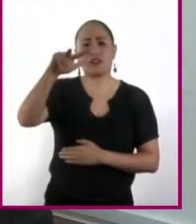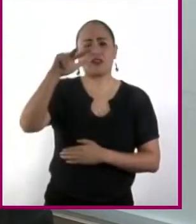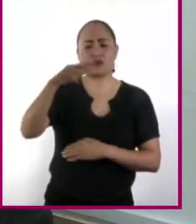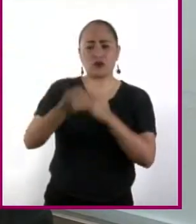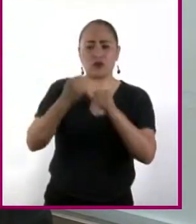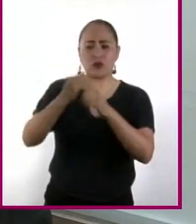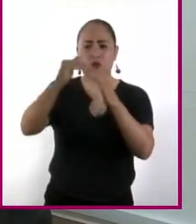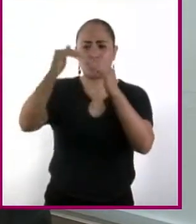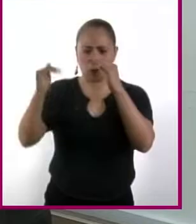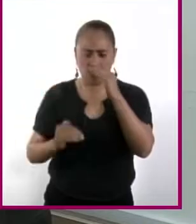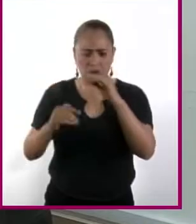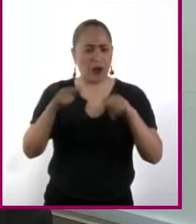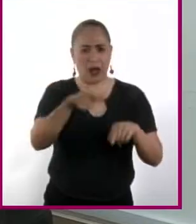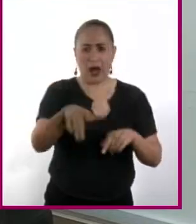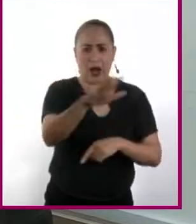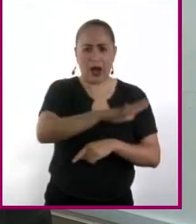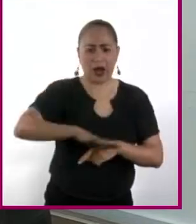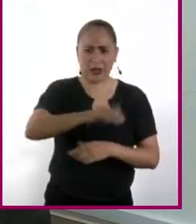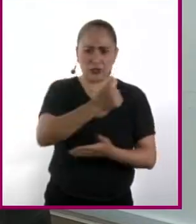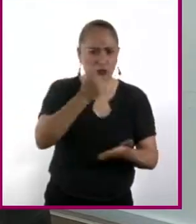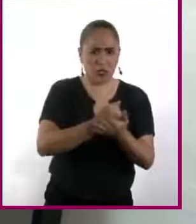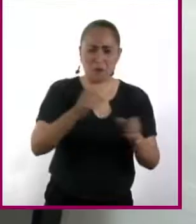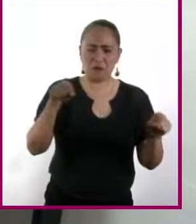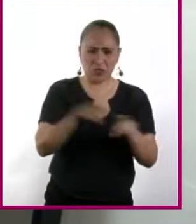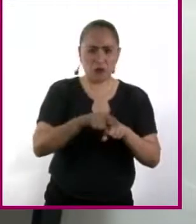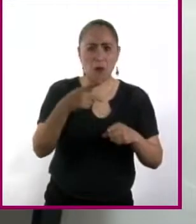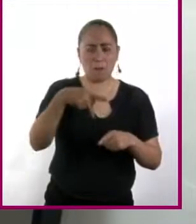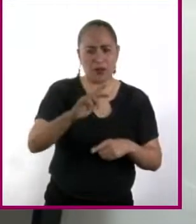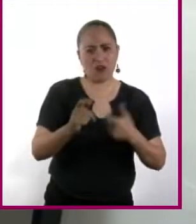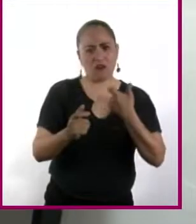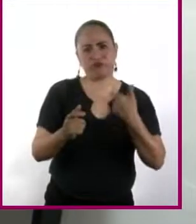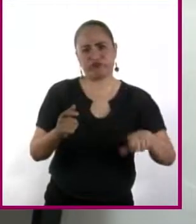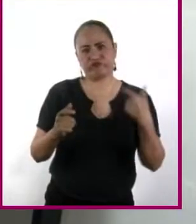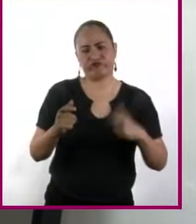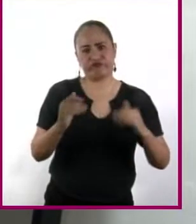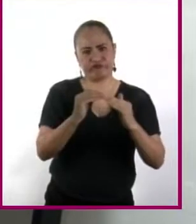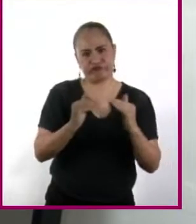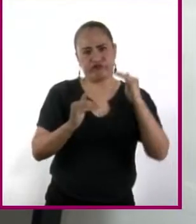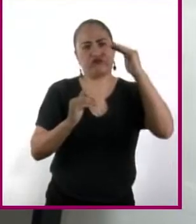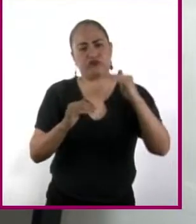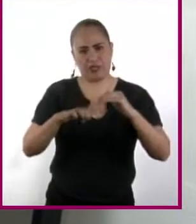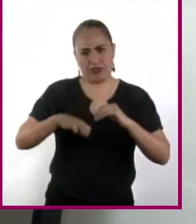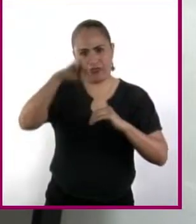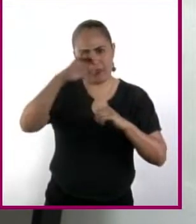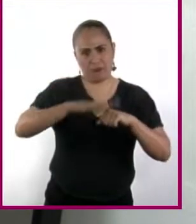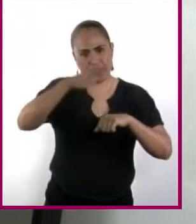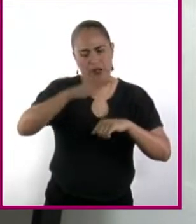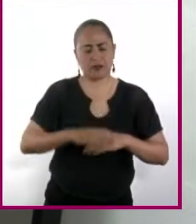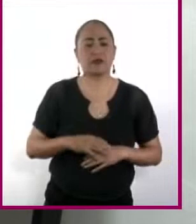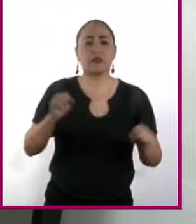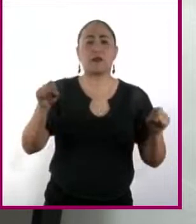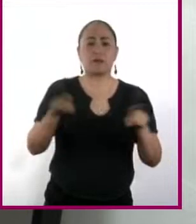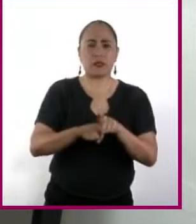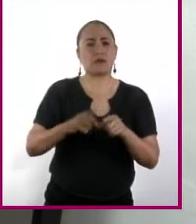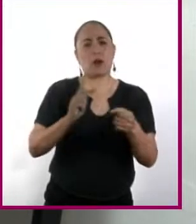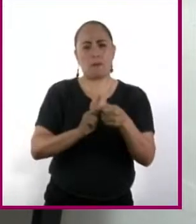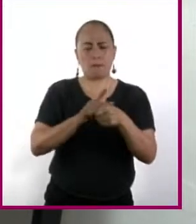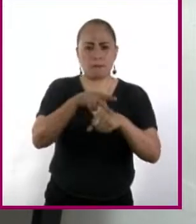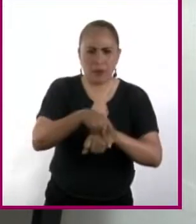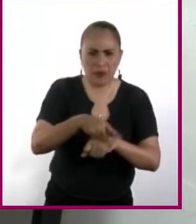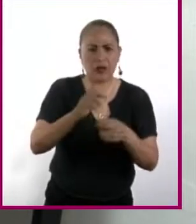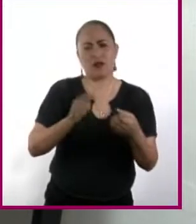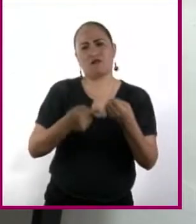otra en una zona rica de la misma ciudad. Y que la gran disparidad latinoamericana también alcanza el color de la piel o la